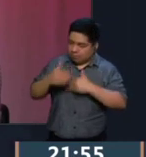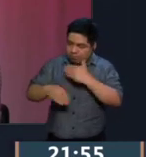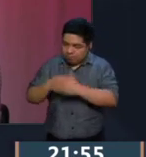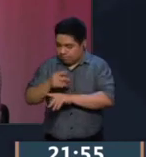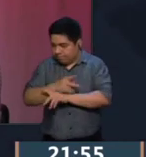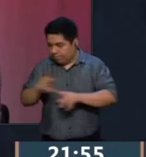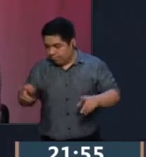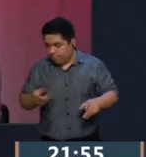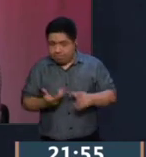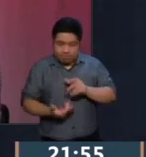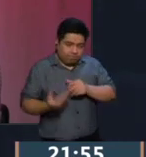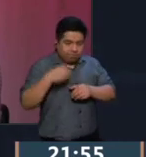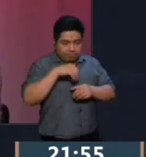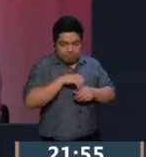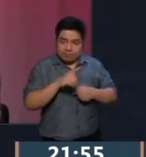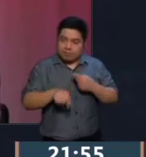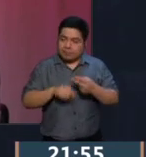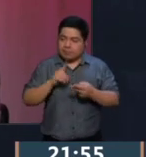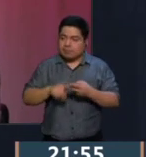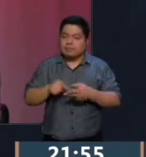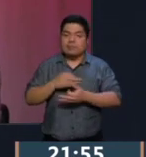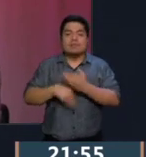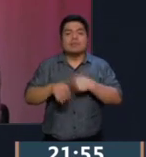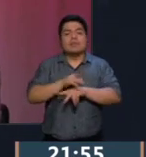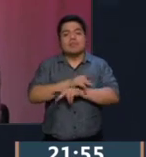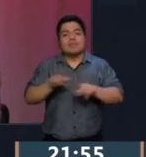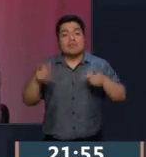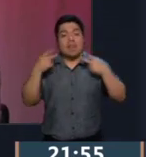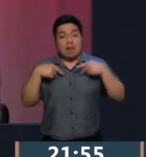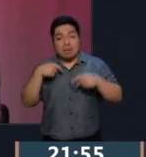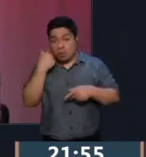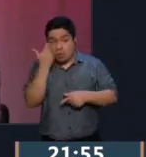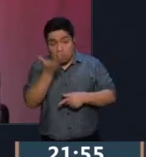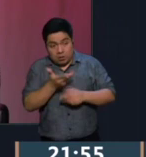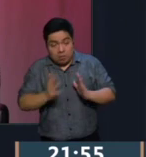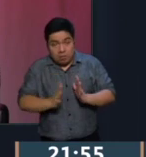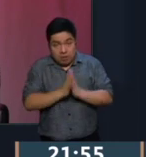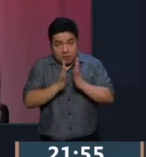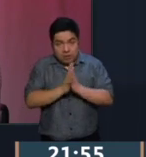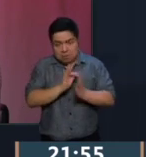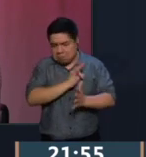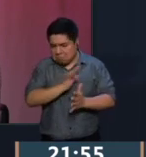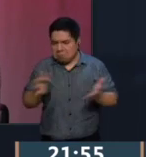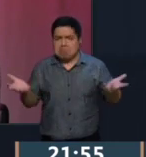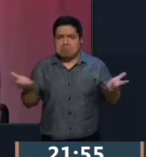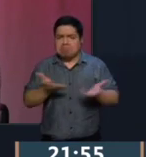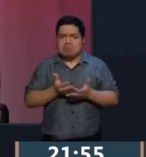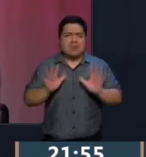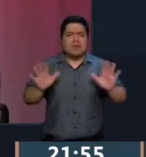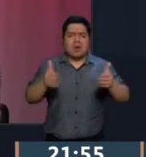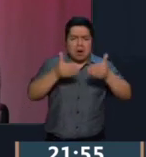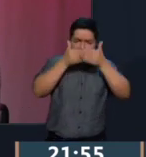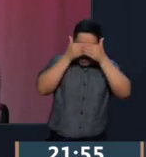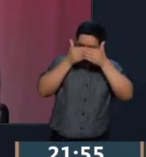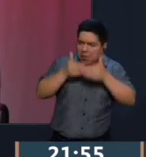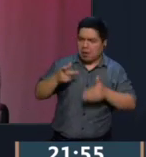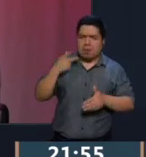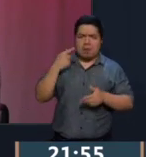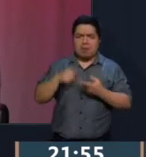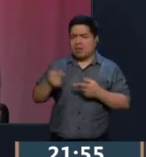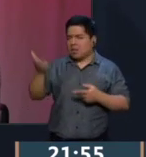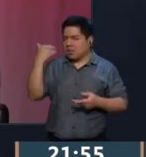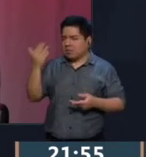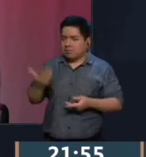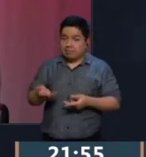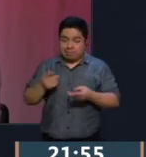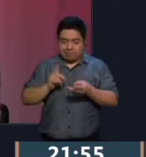abierto, incluyente, totalmente abierto para que quien quiera participar lo pueda hacer, sin sesgo político, sin pasado de